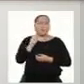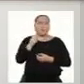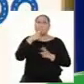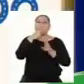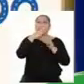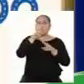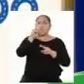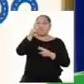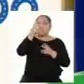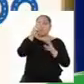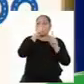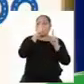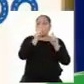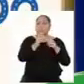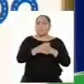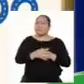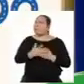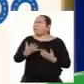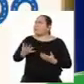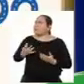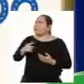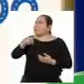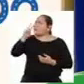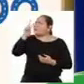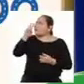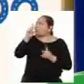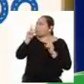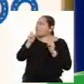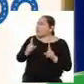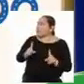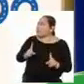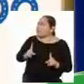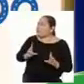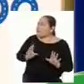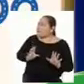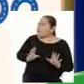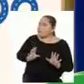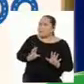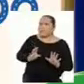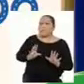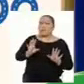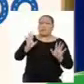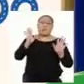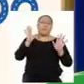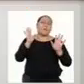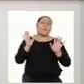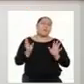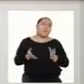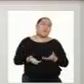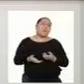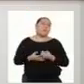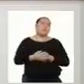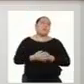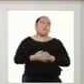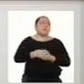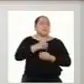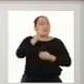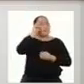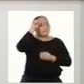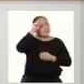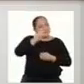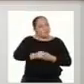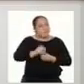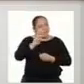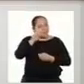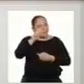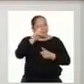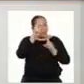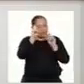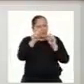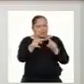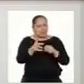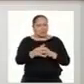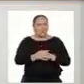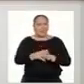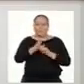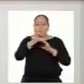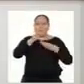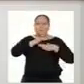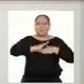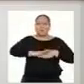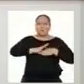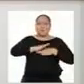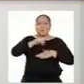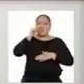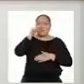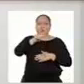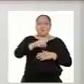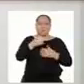segunda pregunta. ¿Qué? ¿Eran dos preguntas? ¡Ay, no! Bueno... Sí, eran dos preguntas, pero